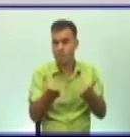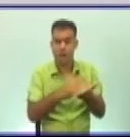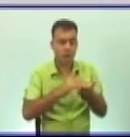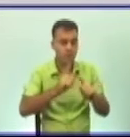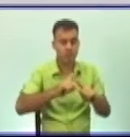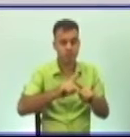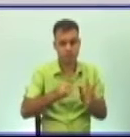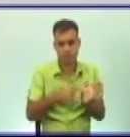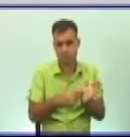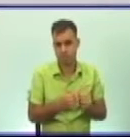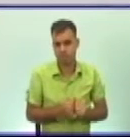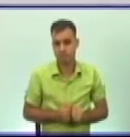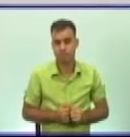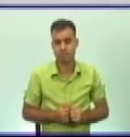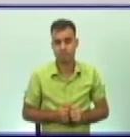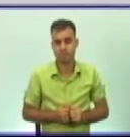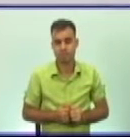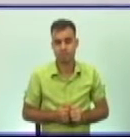texto.